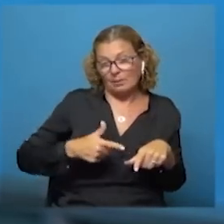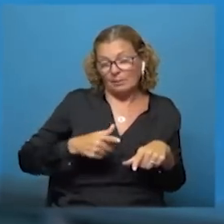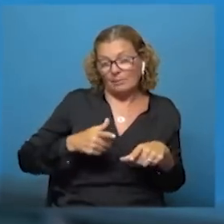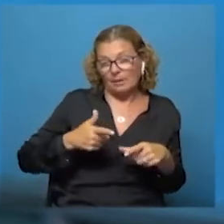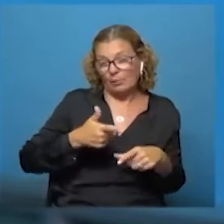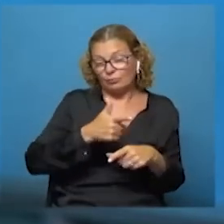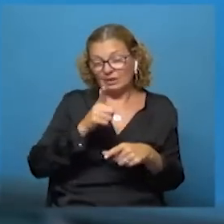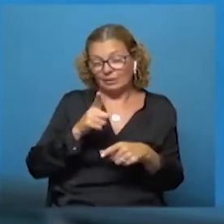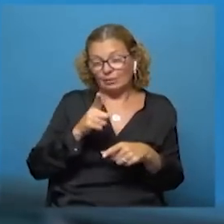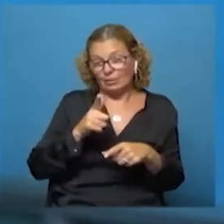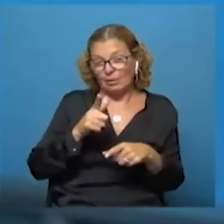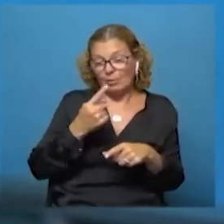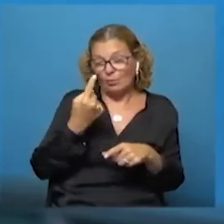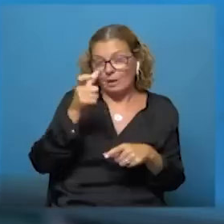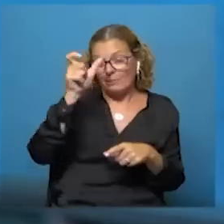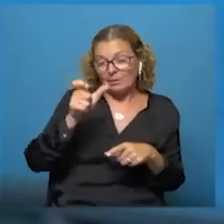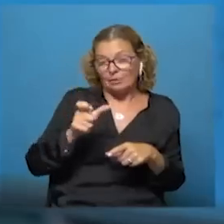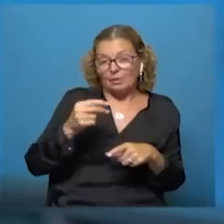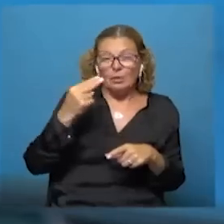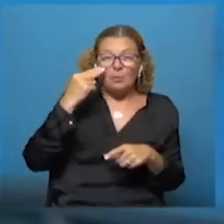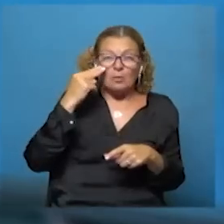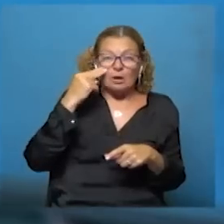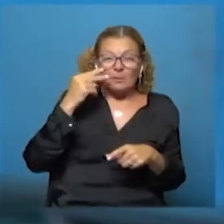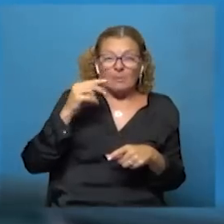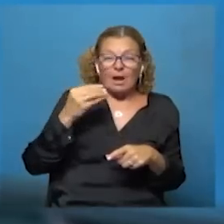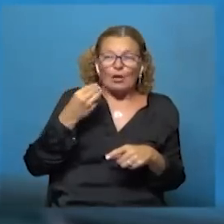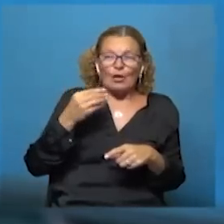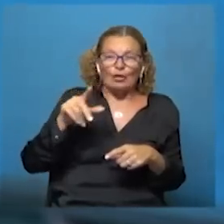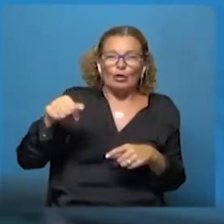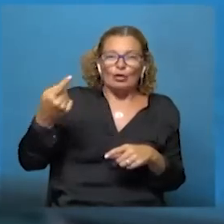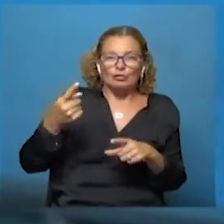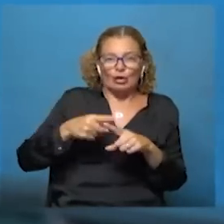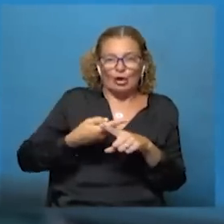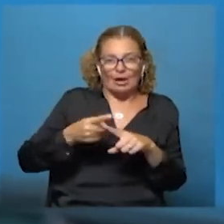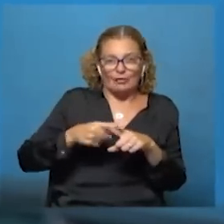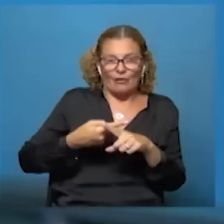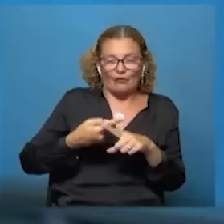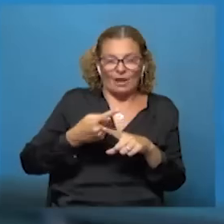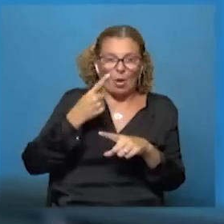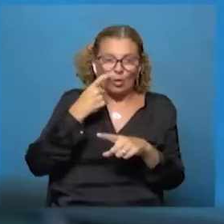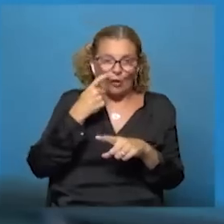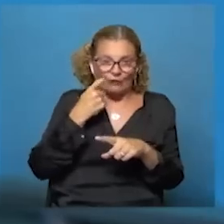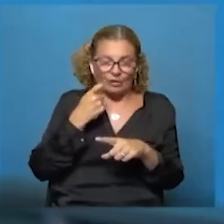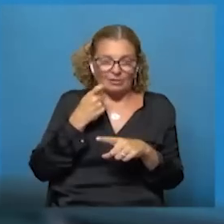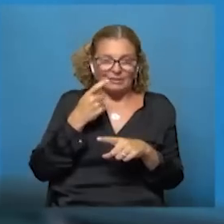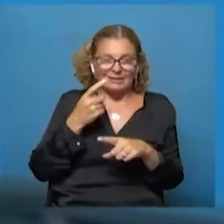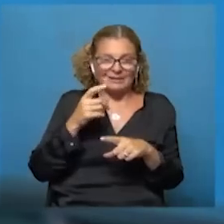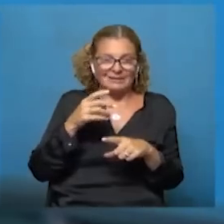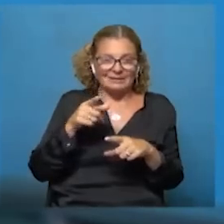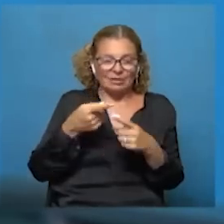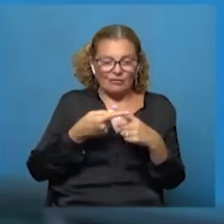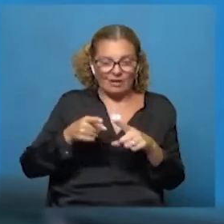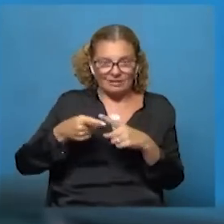un tiro a una persona que tuvo un lío con la novia o el novio ese tipo de